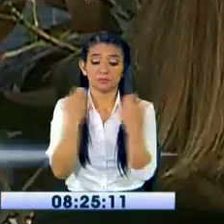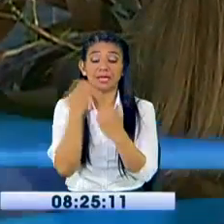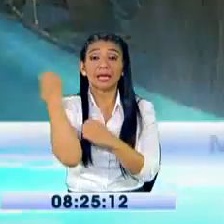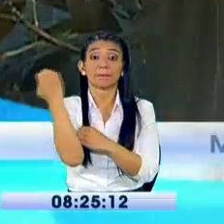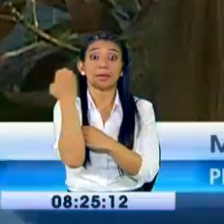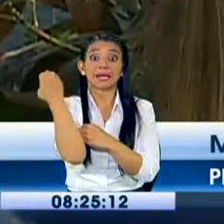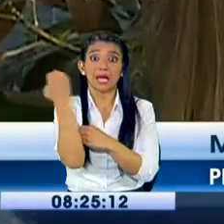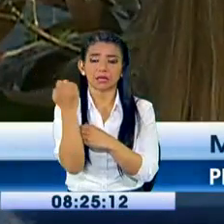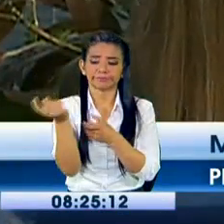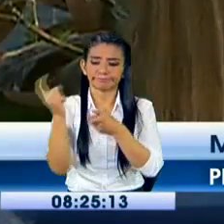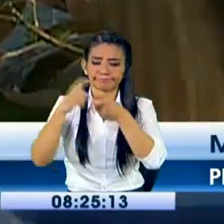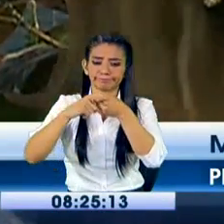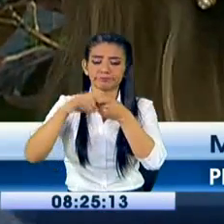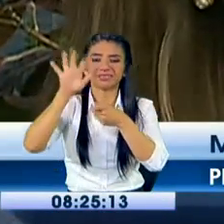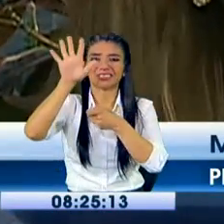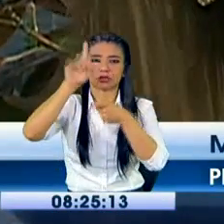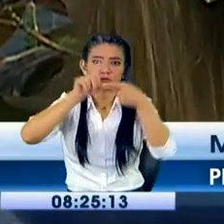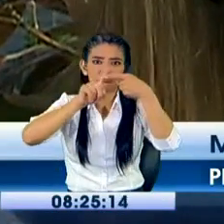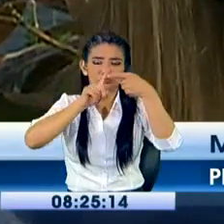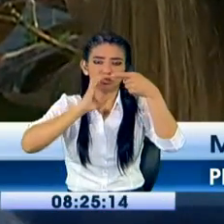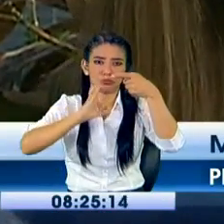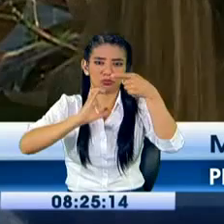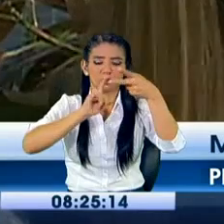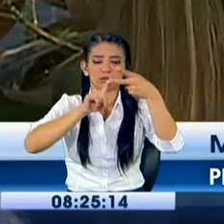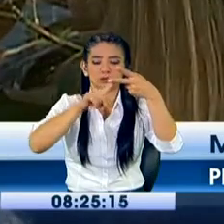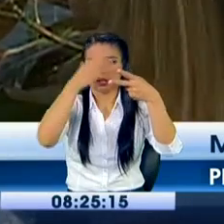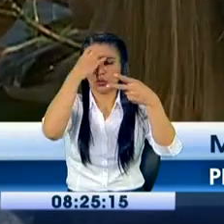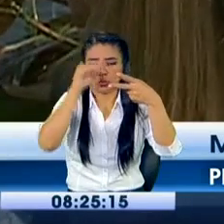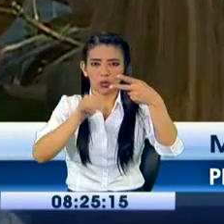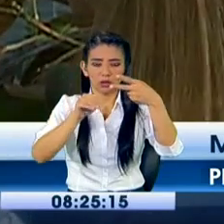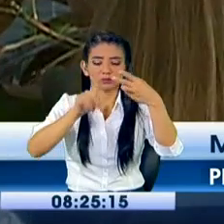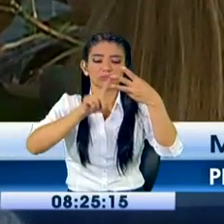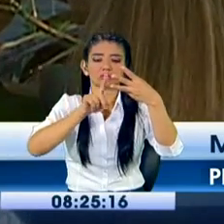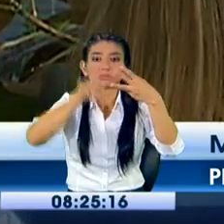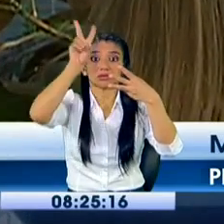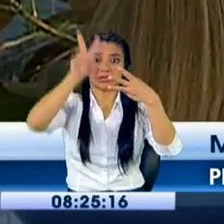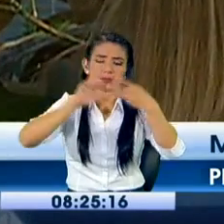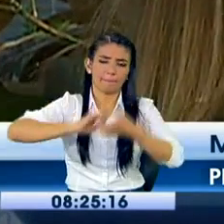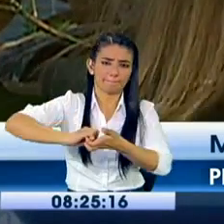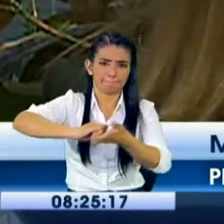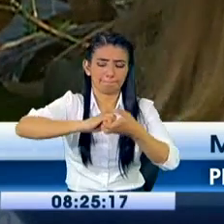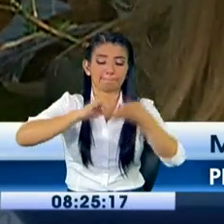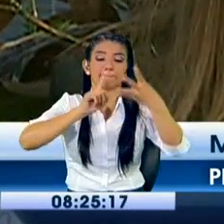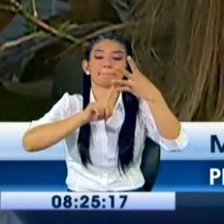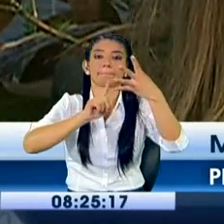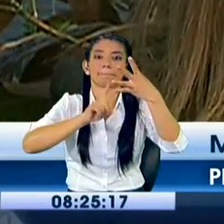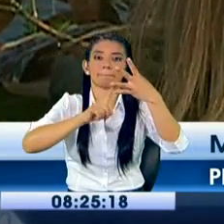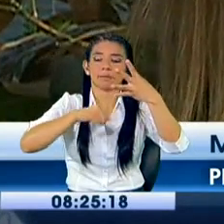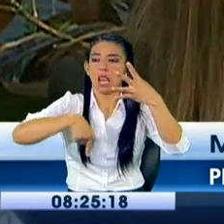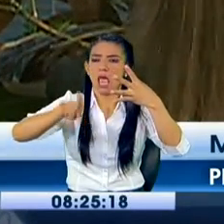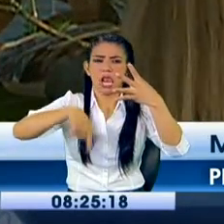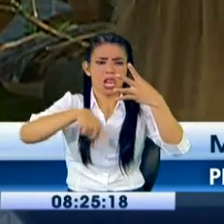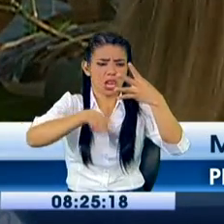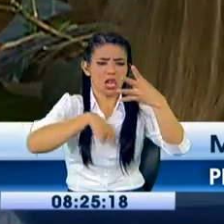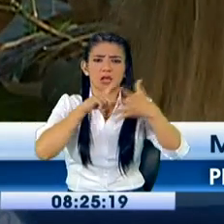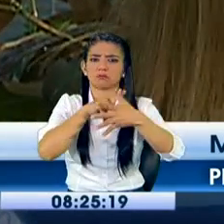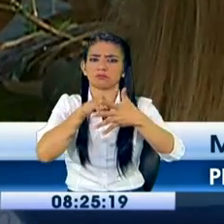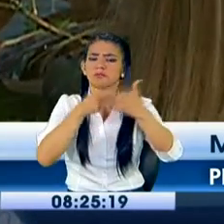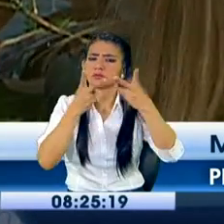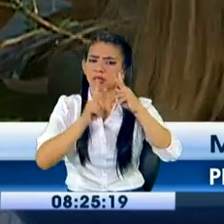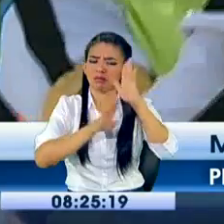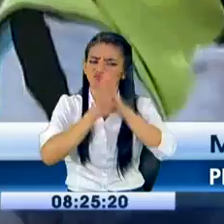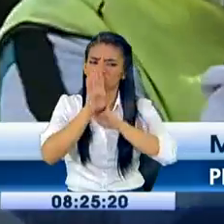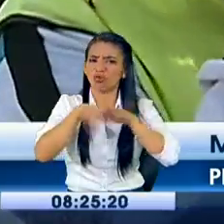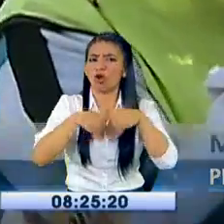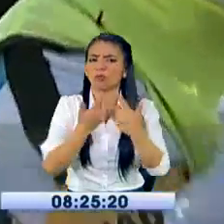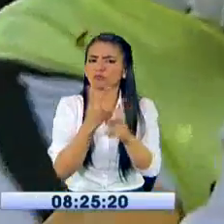www.quito.gov.es. A través de esta base focalizaremos de acuerdo a las condiciones de cada persona y las ventajas y desventajas de la ubicación donde